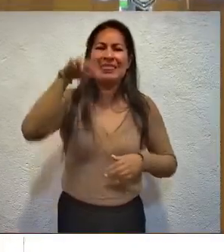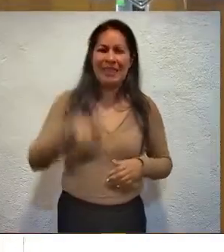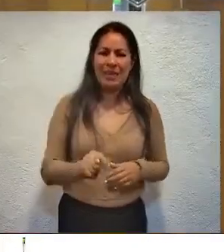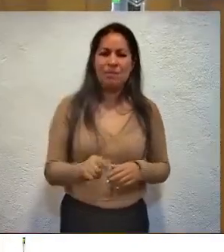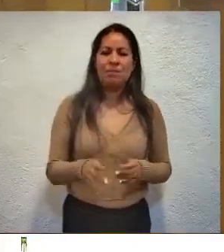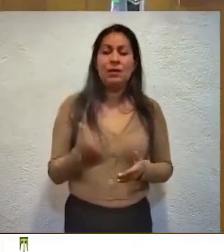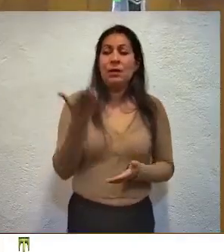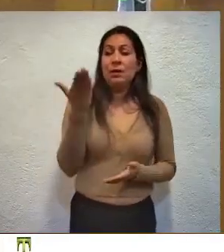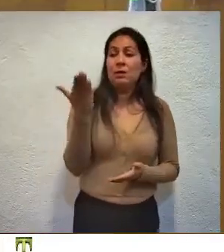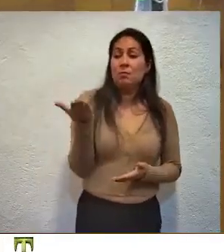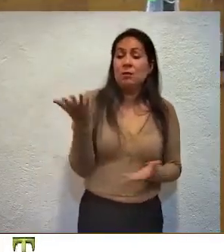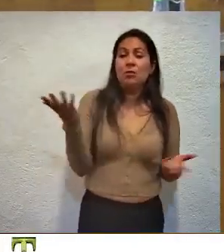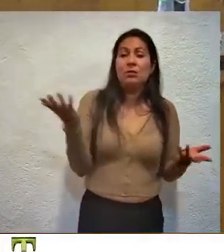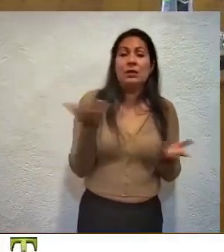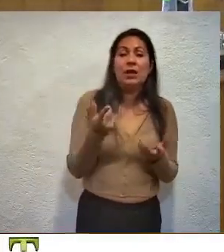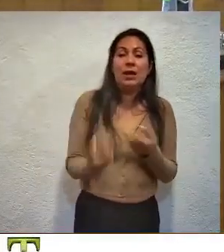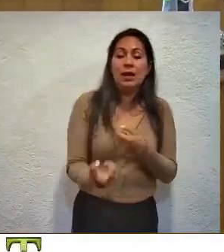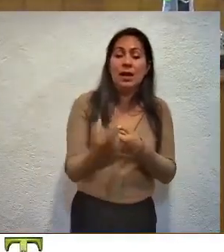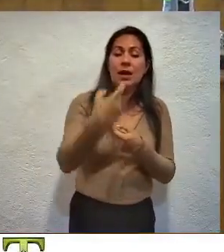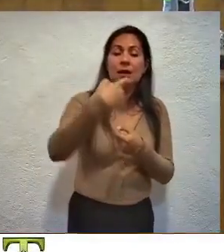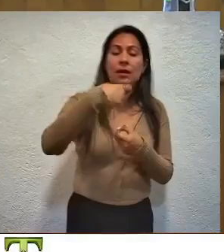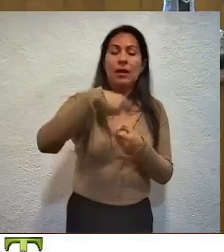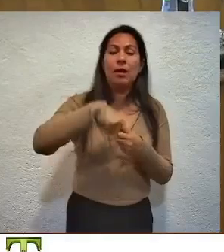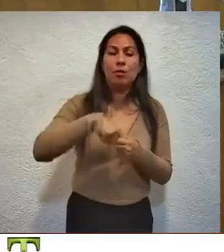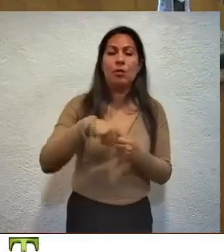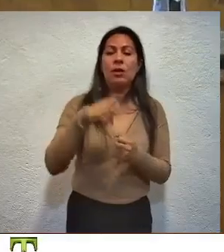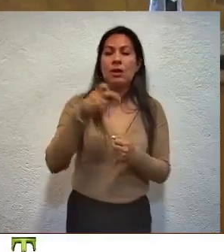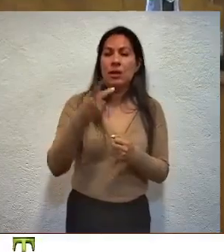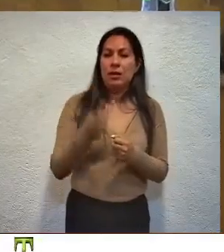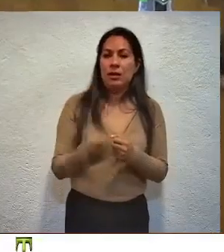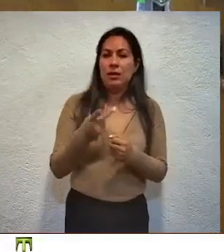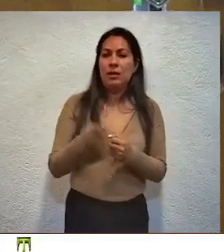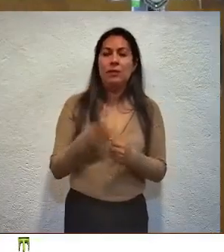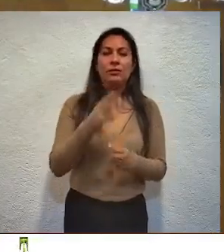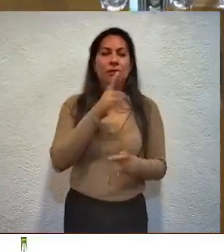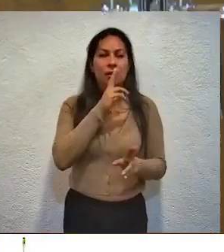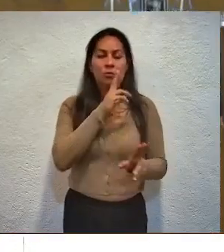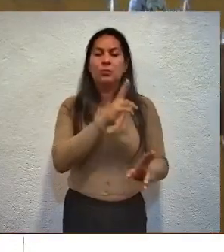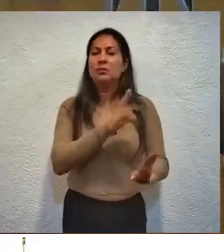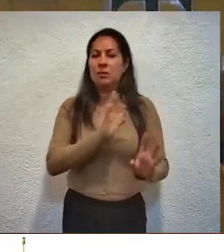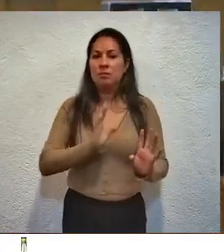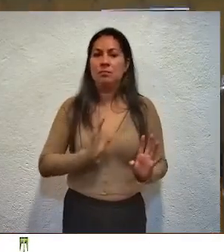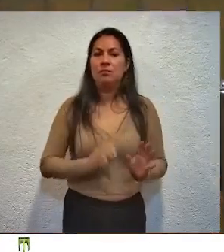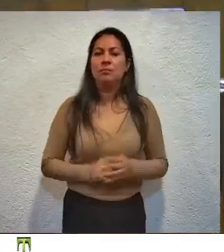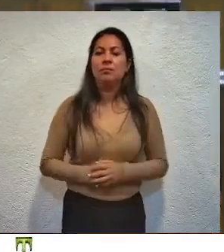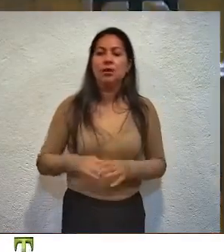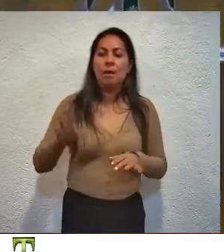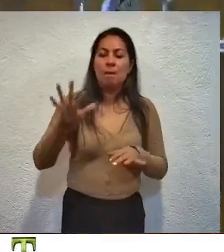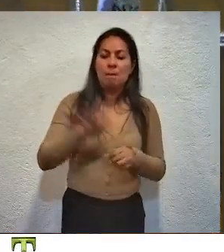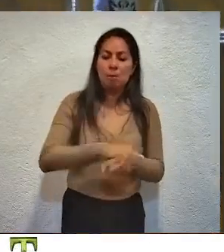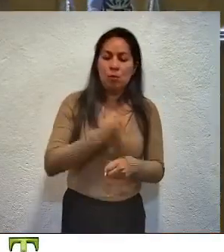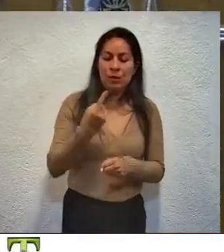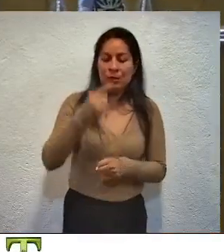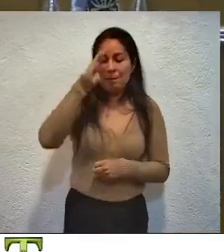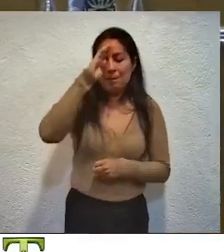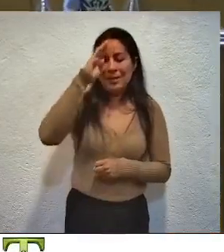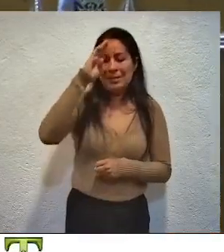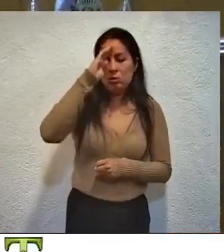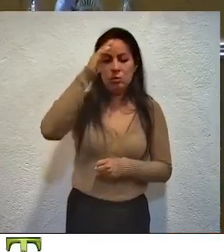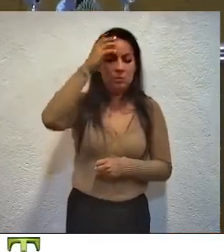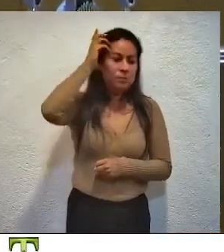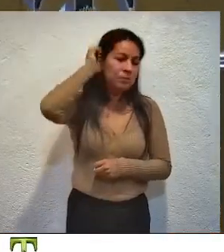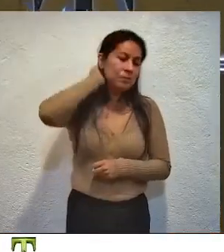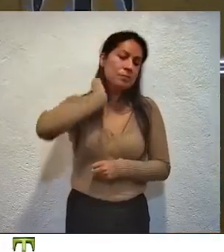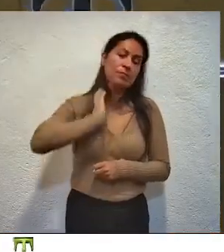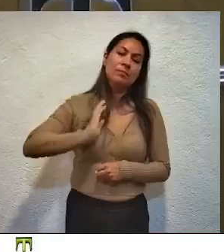que solicito sea agregado a esta resolución, porque considero